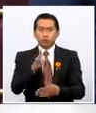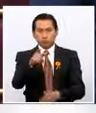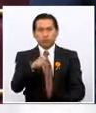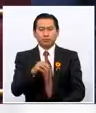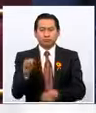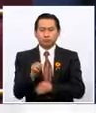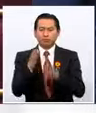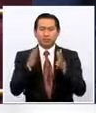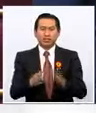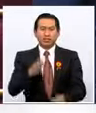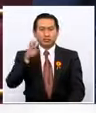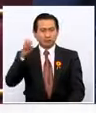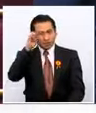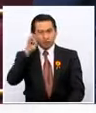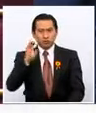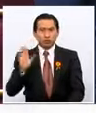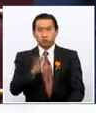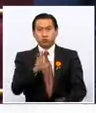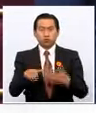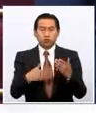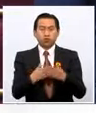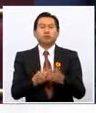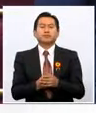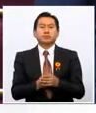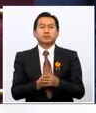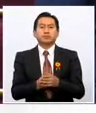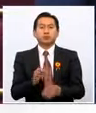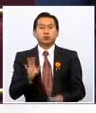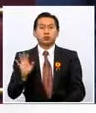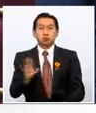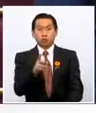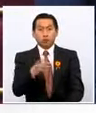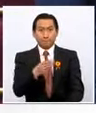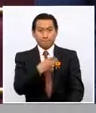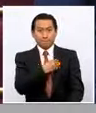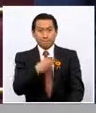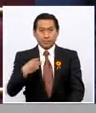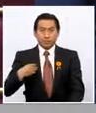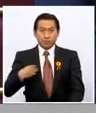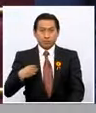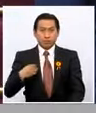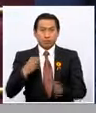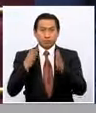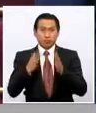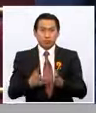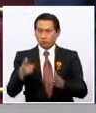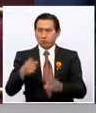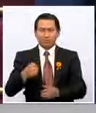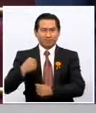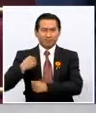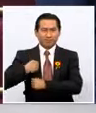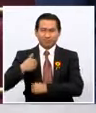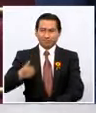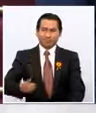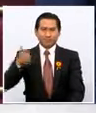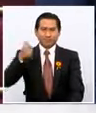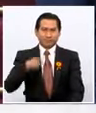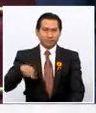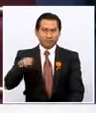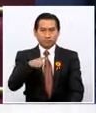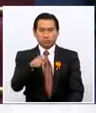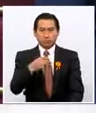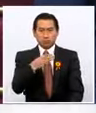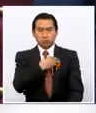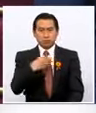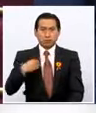de estado señores miembros del alto mando militar señores